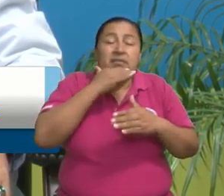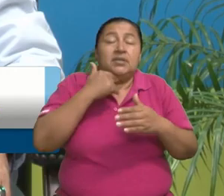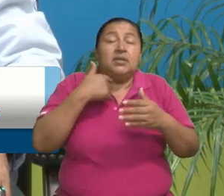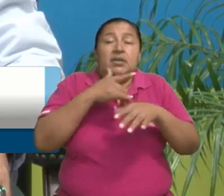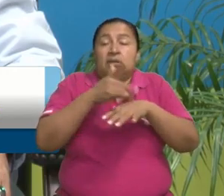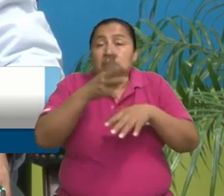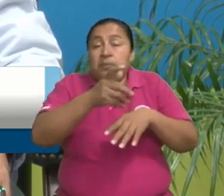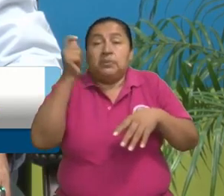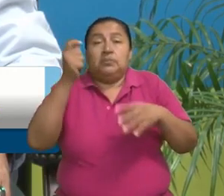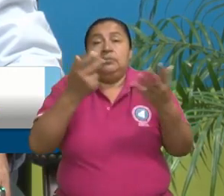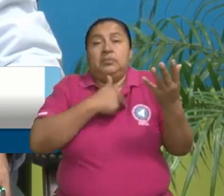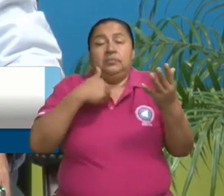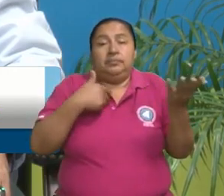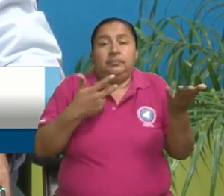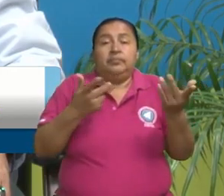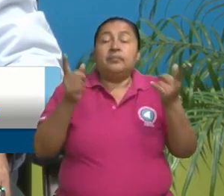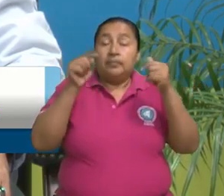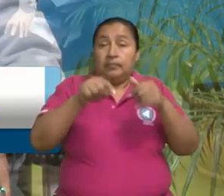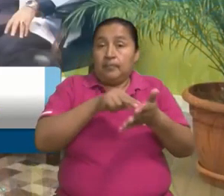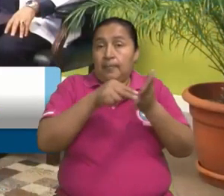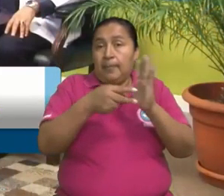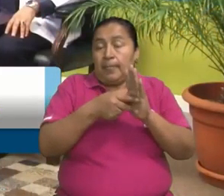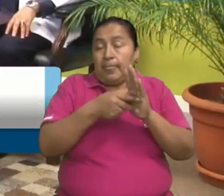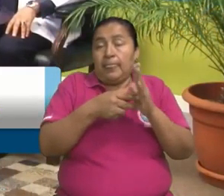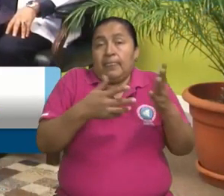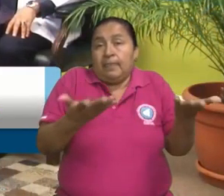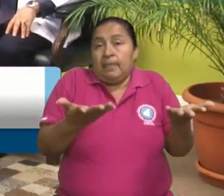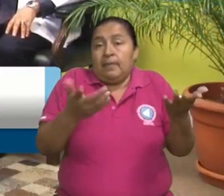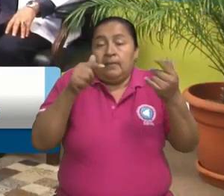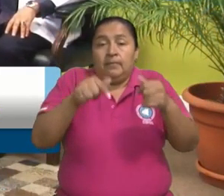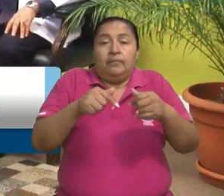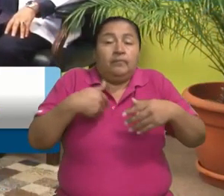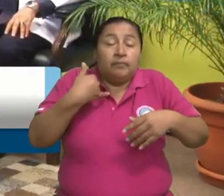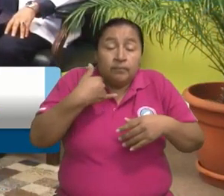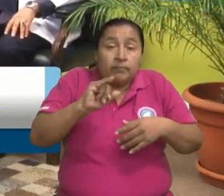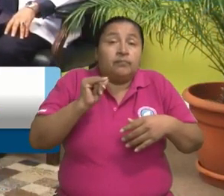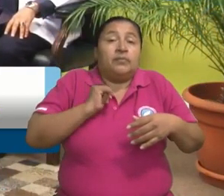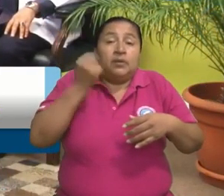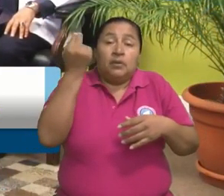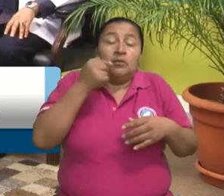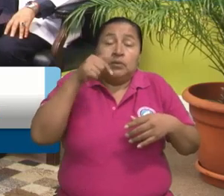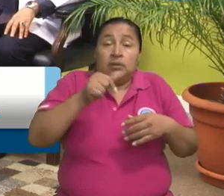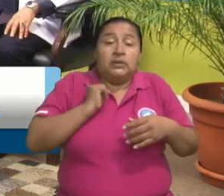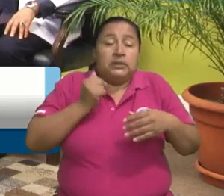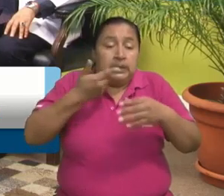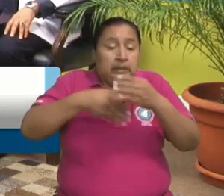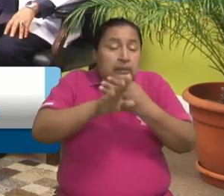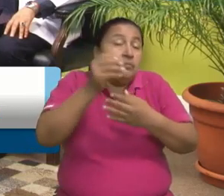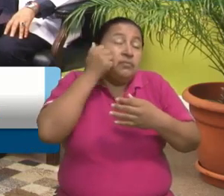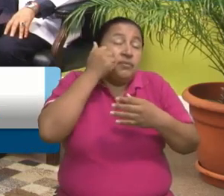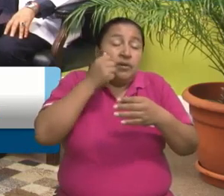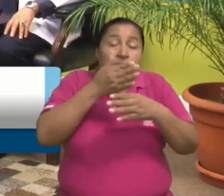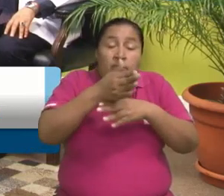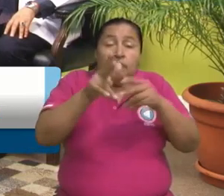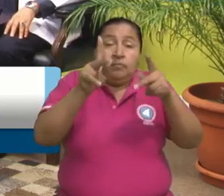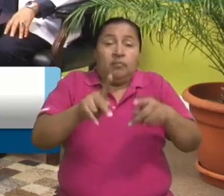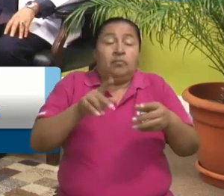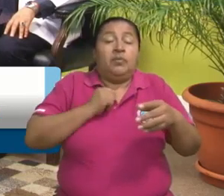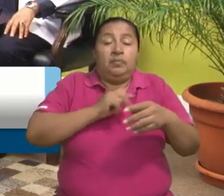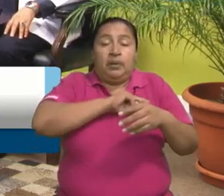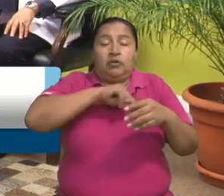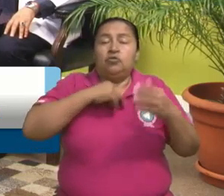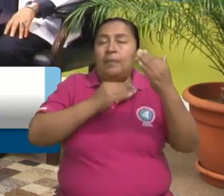objeto eso que te quiero decir de que si atraviese seísmo ya esté para nosotros se nos